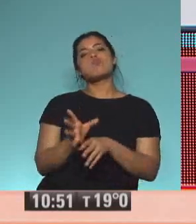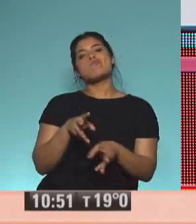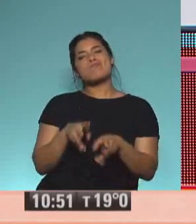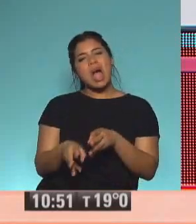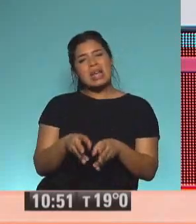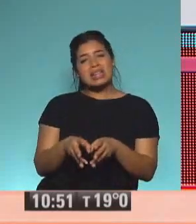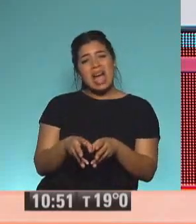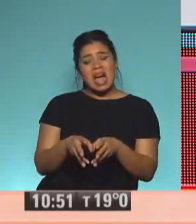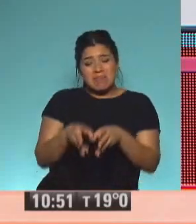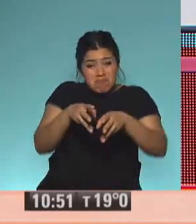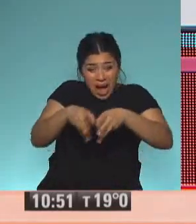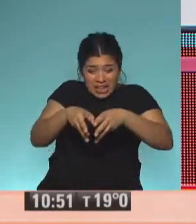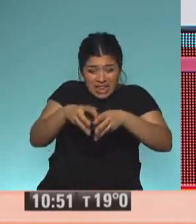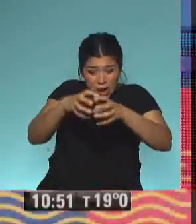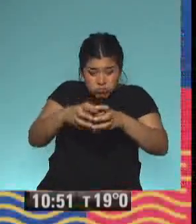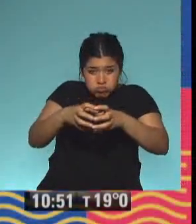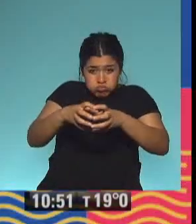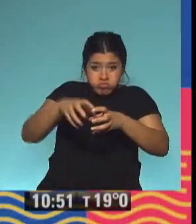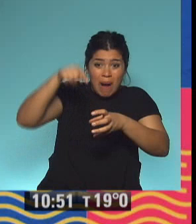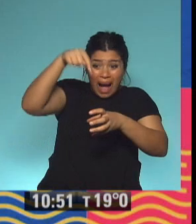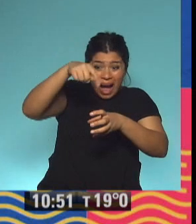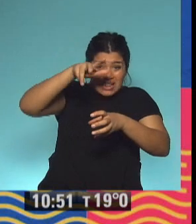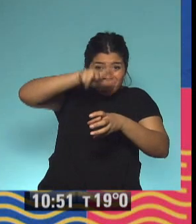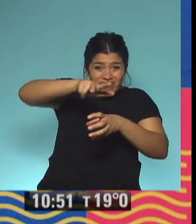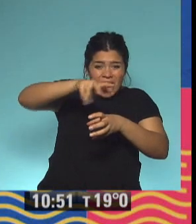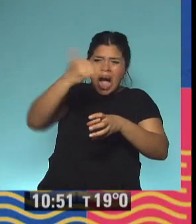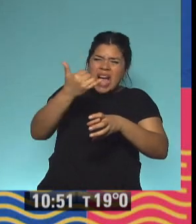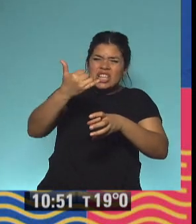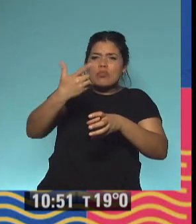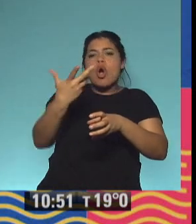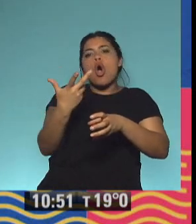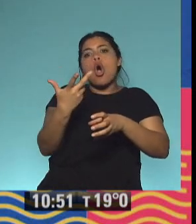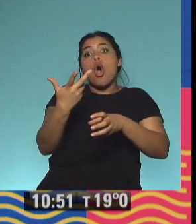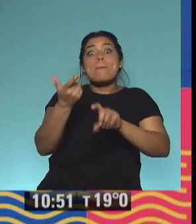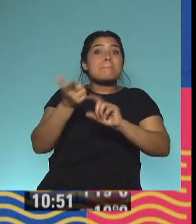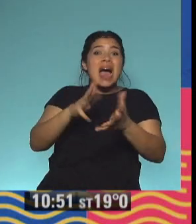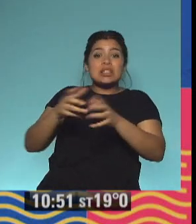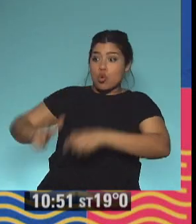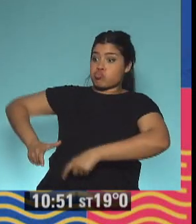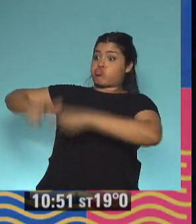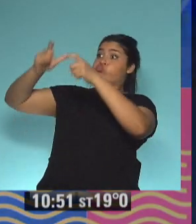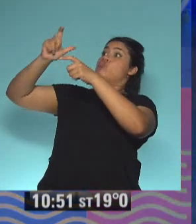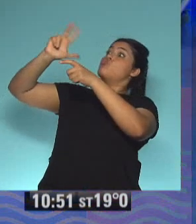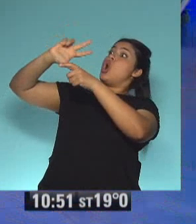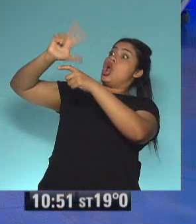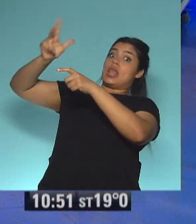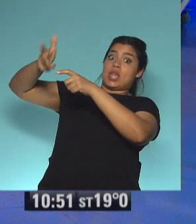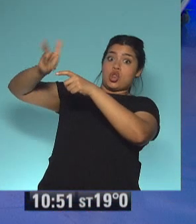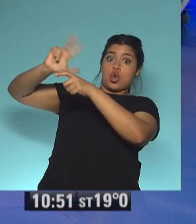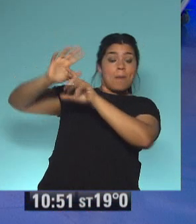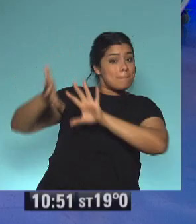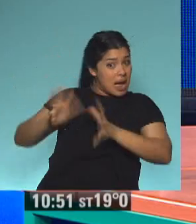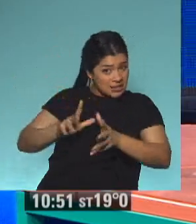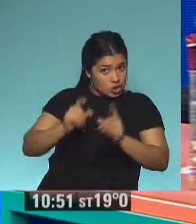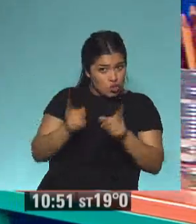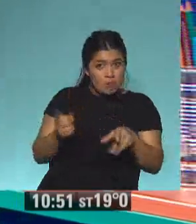el techo, arriba, tiene como una aspa, como un molino. Bueno, yo hice algo bastante parecido. Sí.